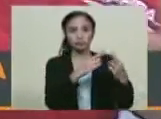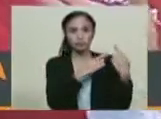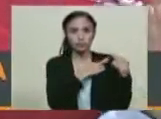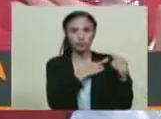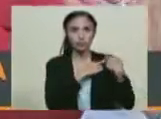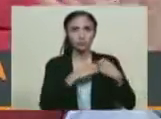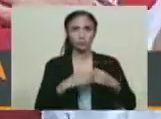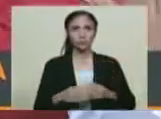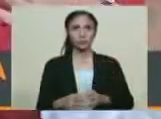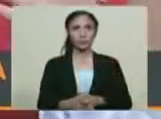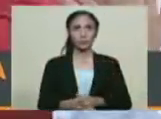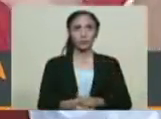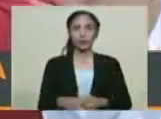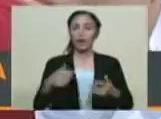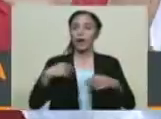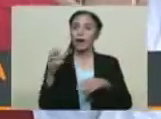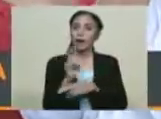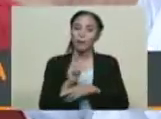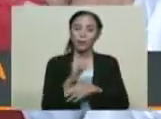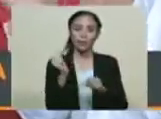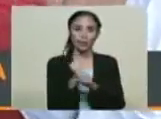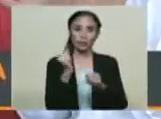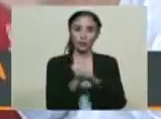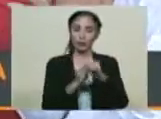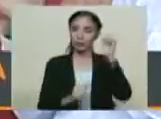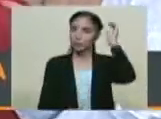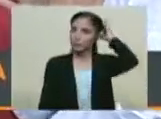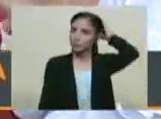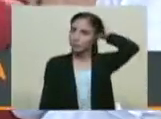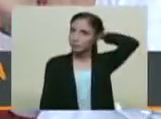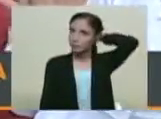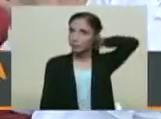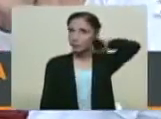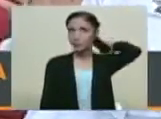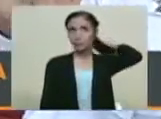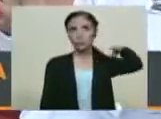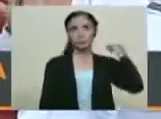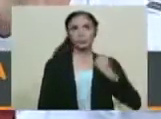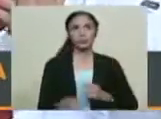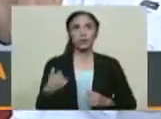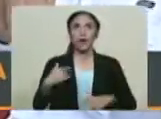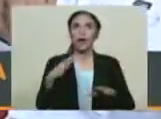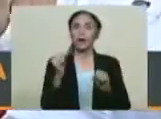pido máxima eficiencia para sustituir rancho por vivienda